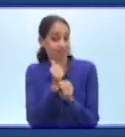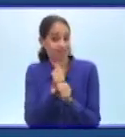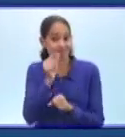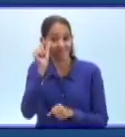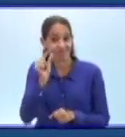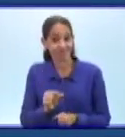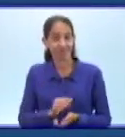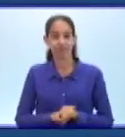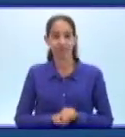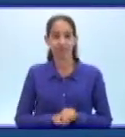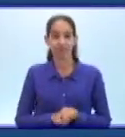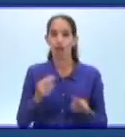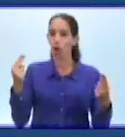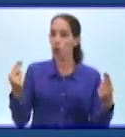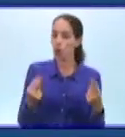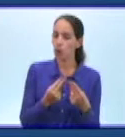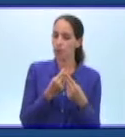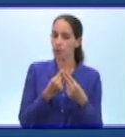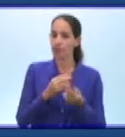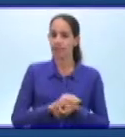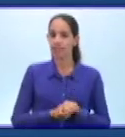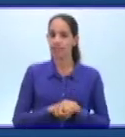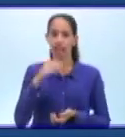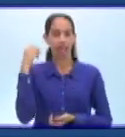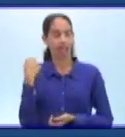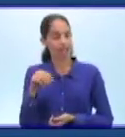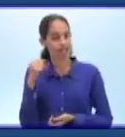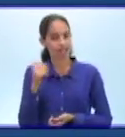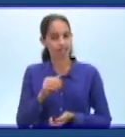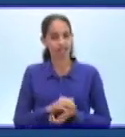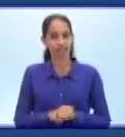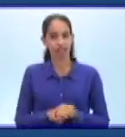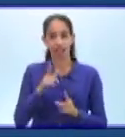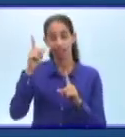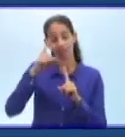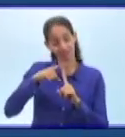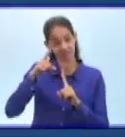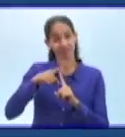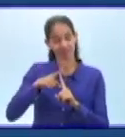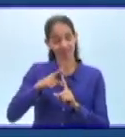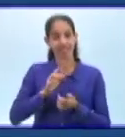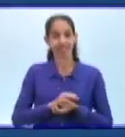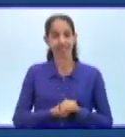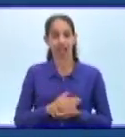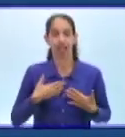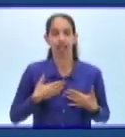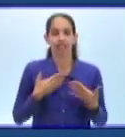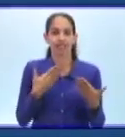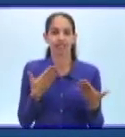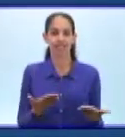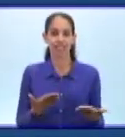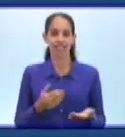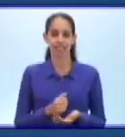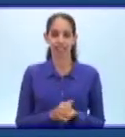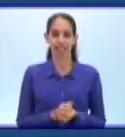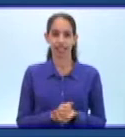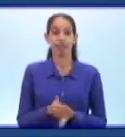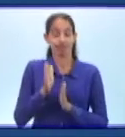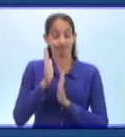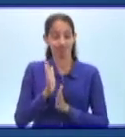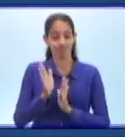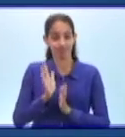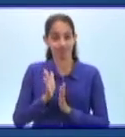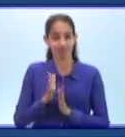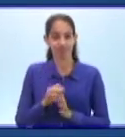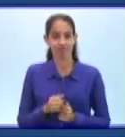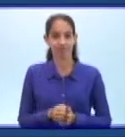entrenamiento, competencia, ejercicios, técnica, entrega, constancia,